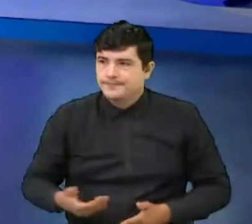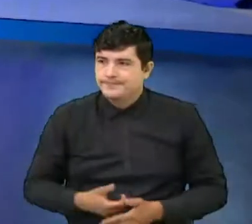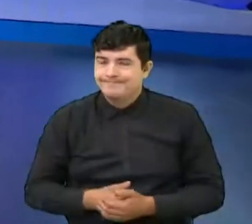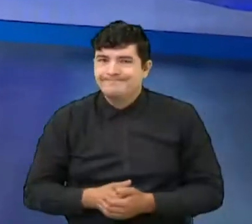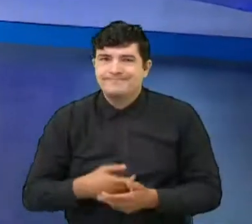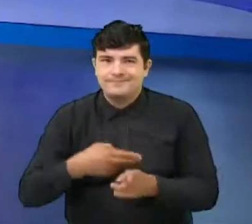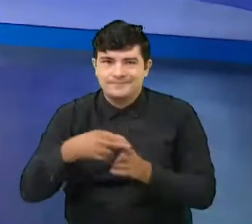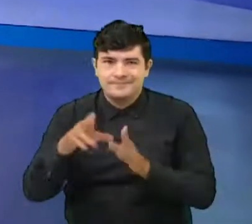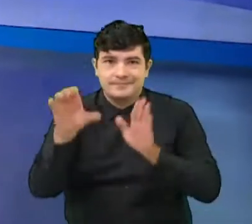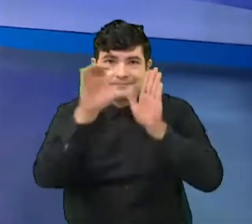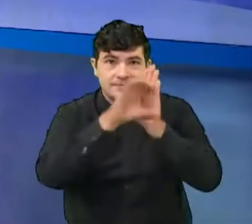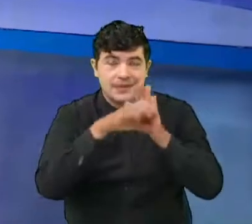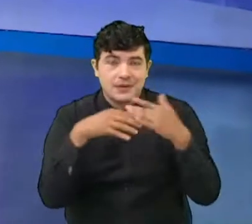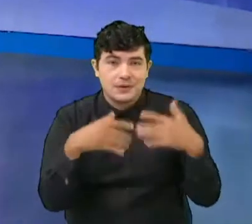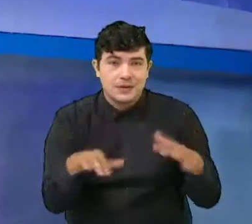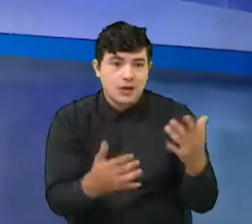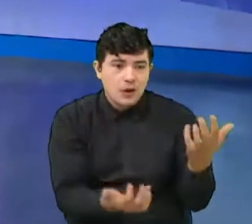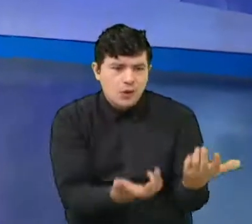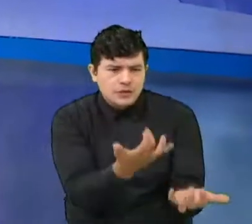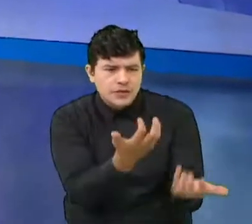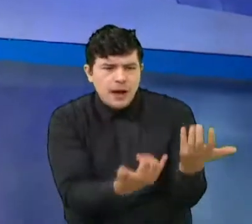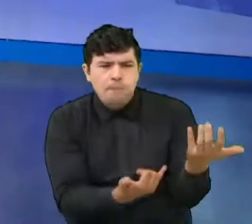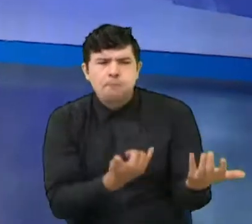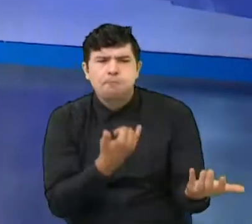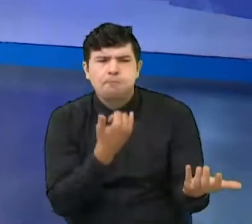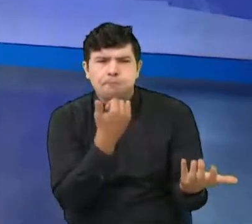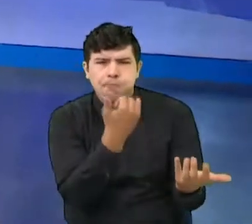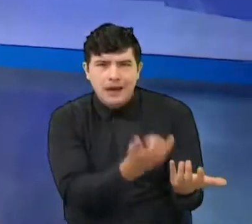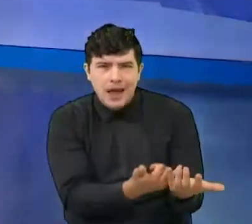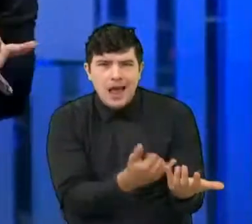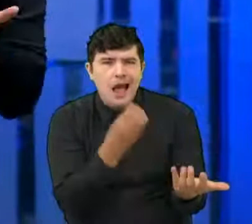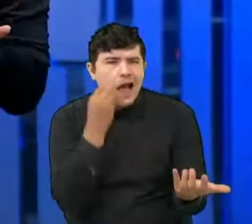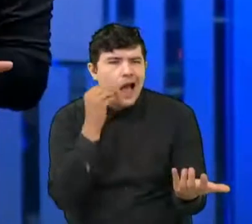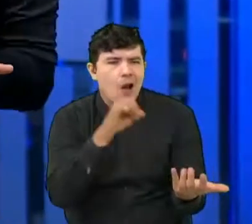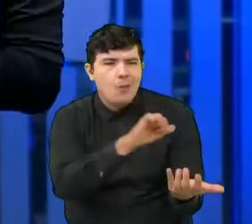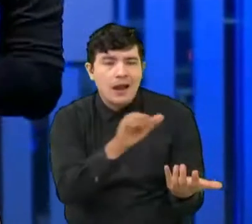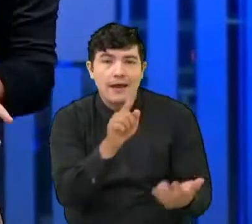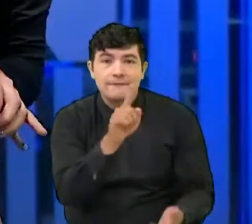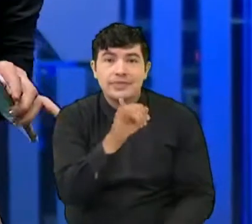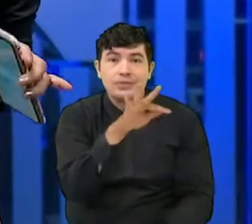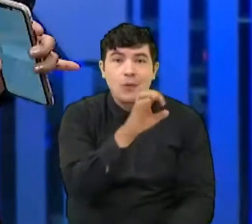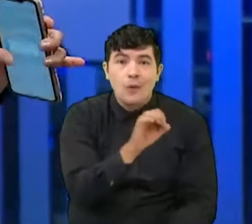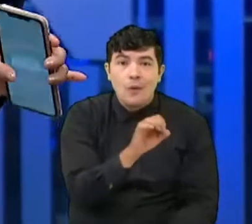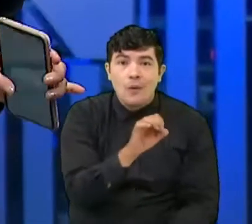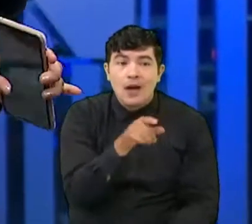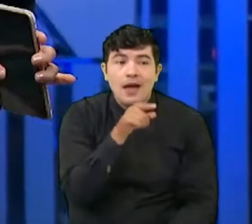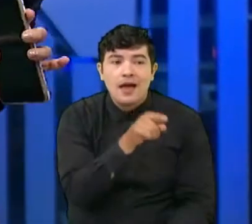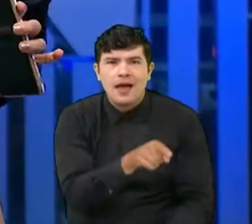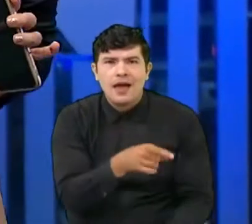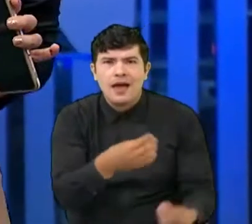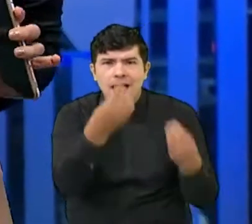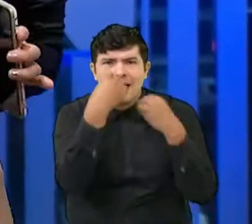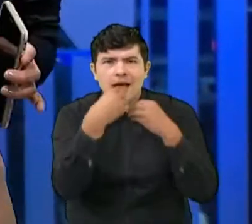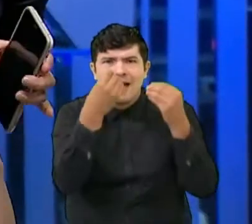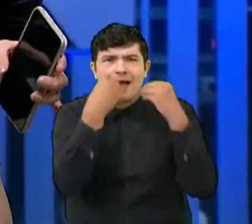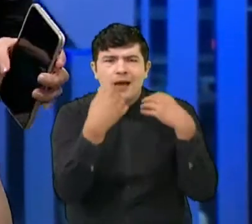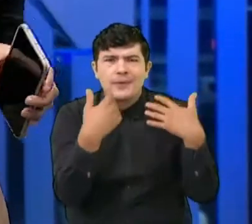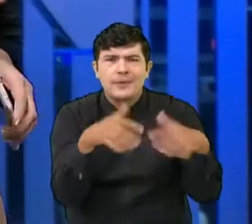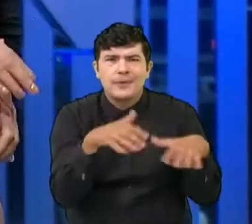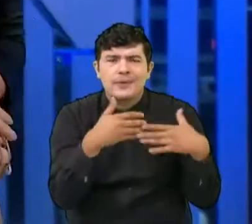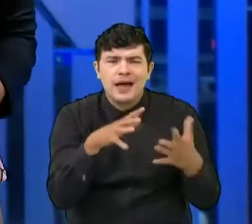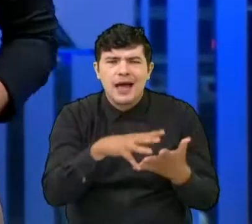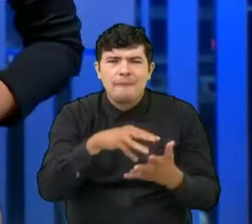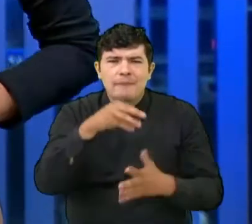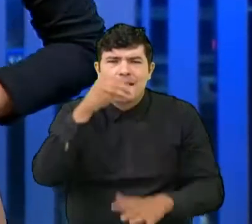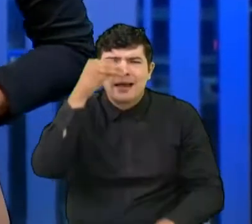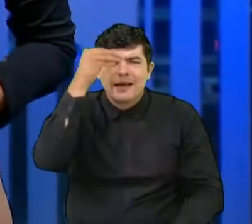Y en el próximo capítulo de La Cocina de mi abuela Fito y la profe Marta nos enseñarán a preparar la típica mantecada a base de maíz. Esto como